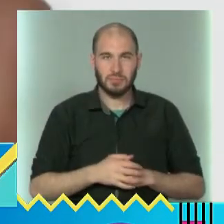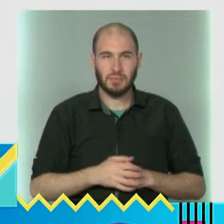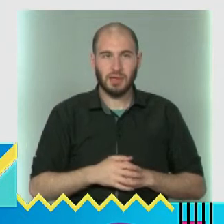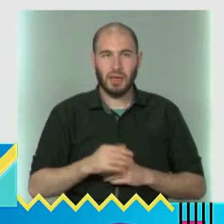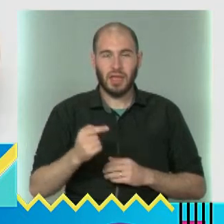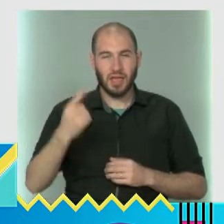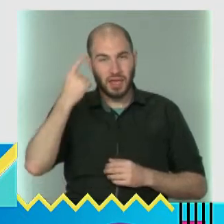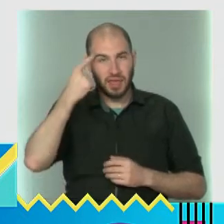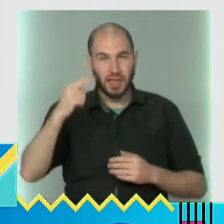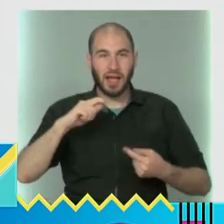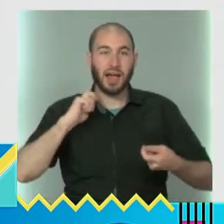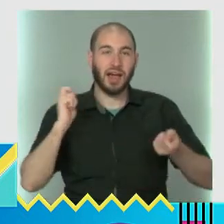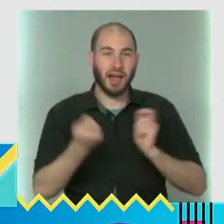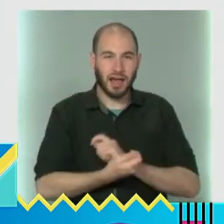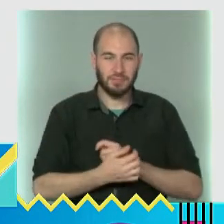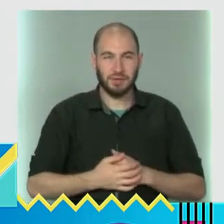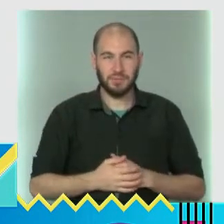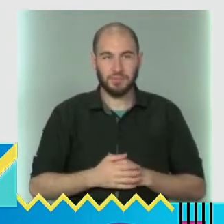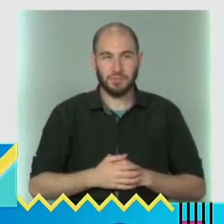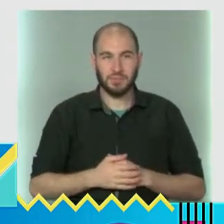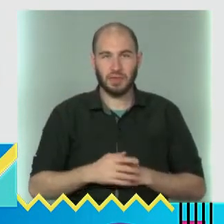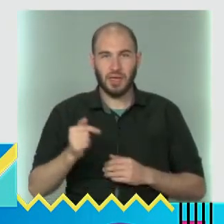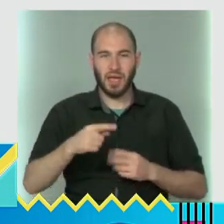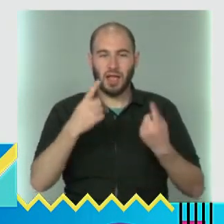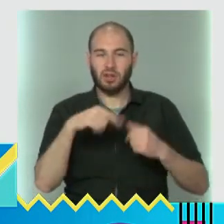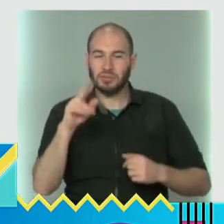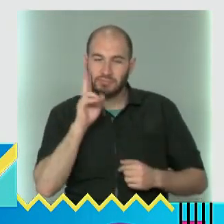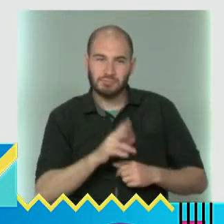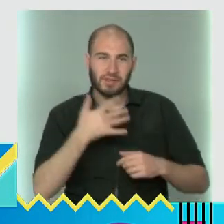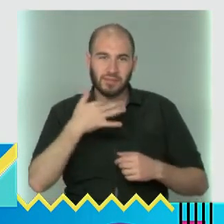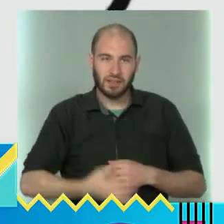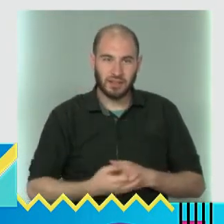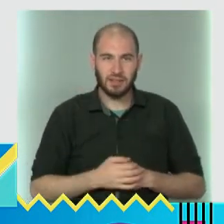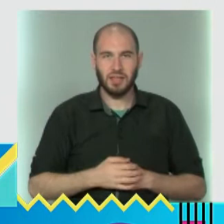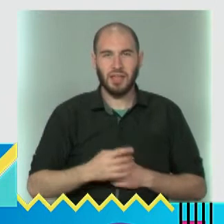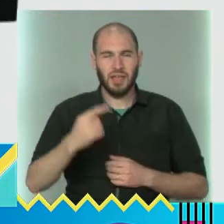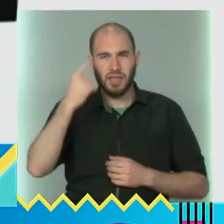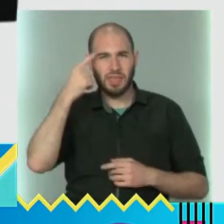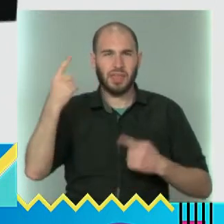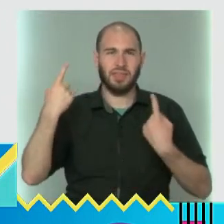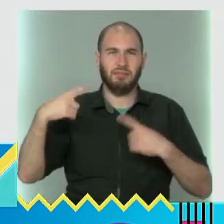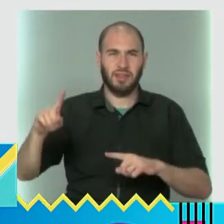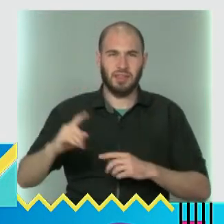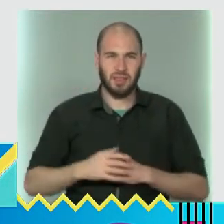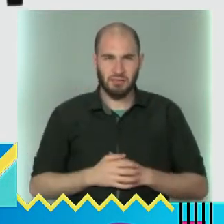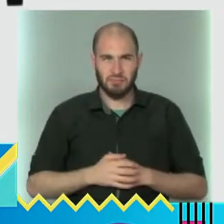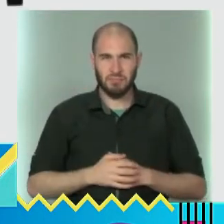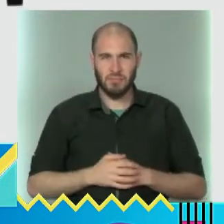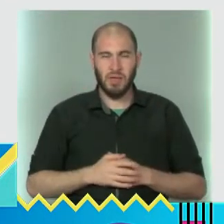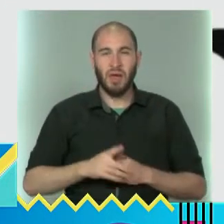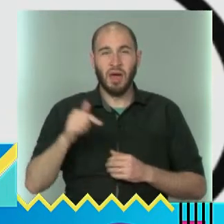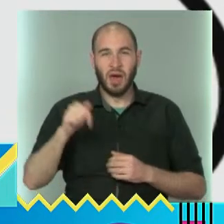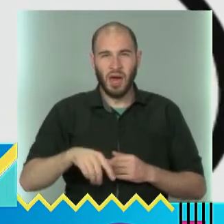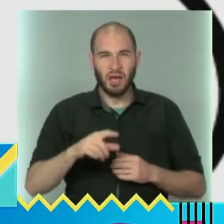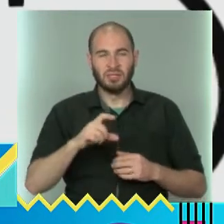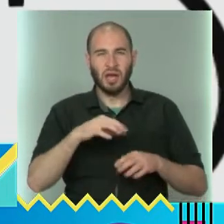el paradigma desde el cual observa la realidad. Se para en un paradigma distinto. Y eso hace que el coach